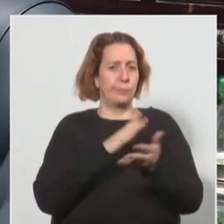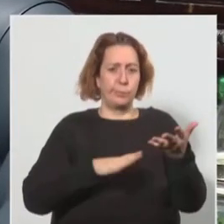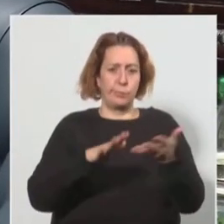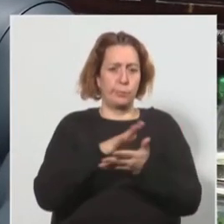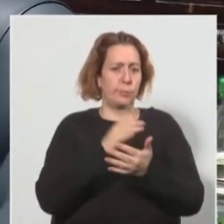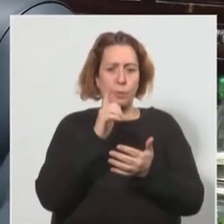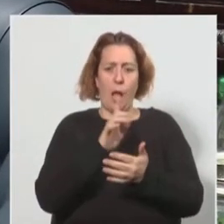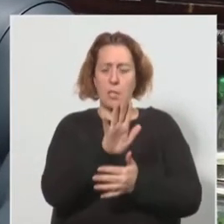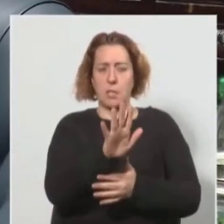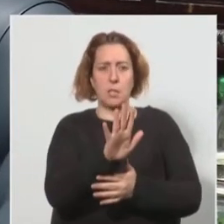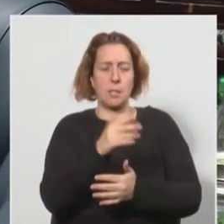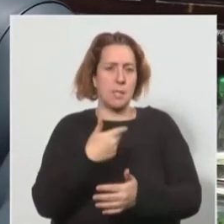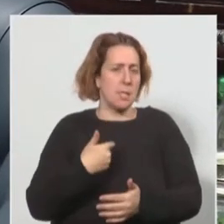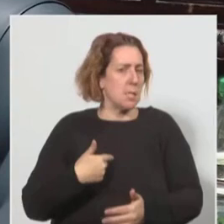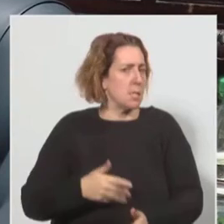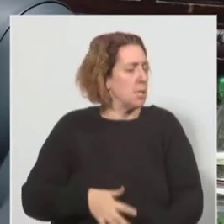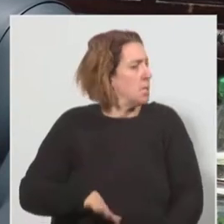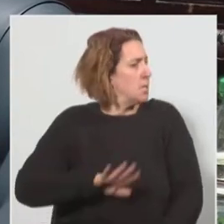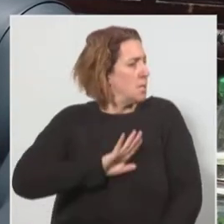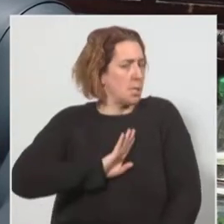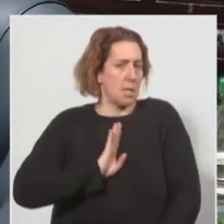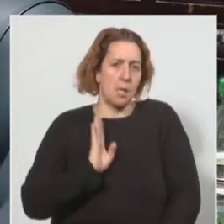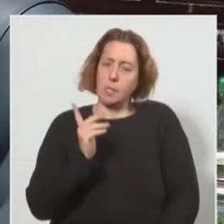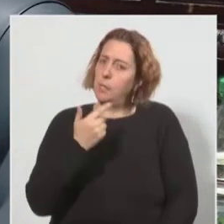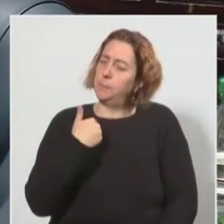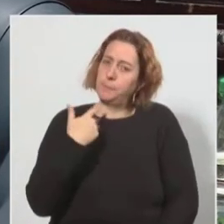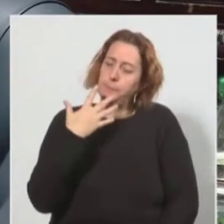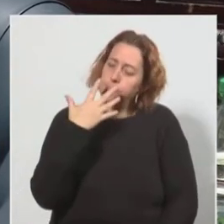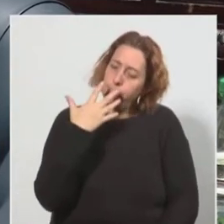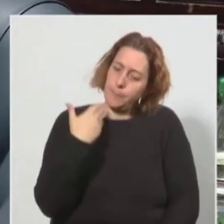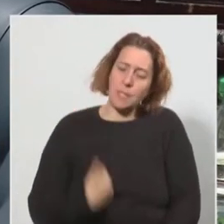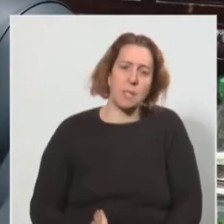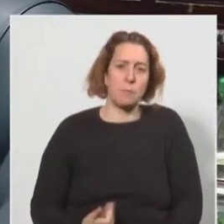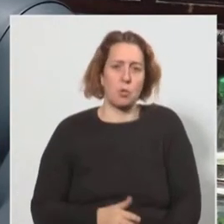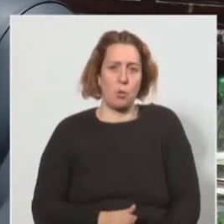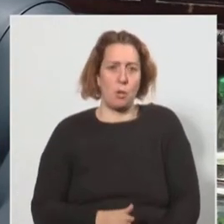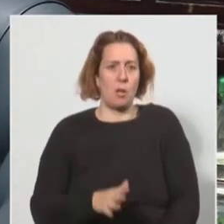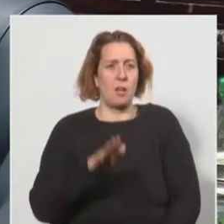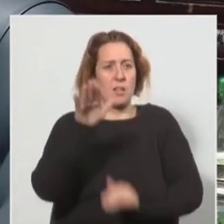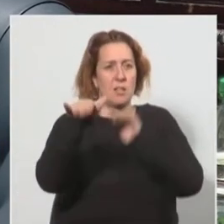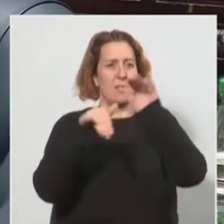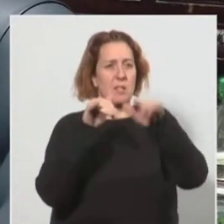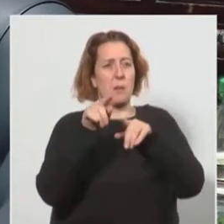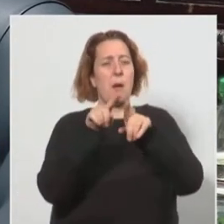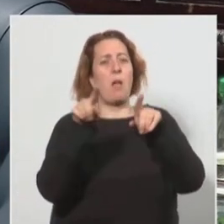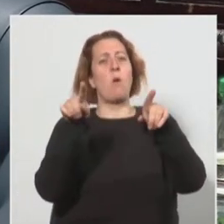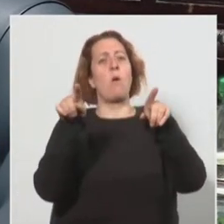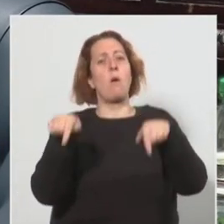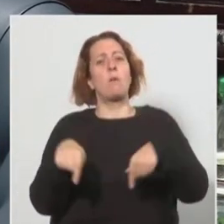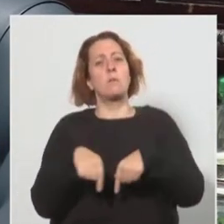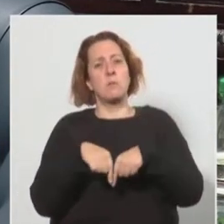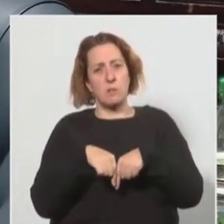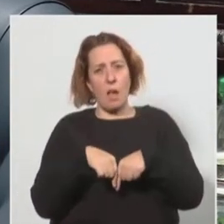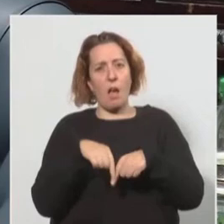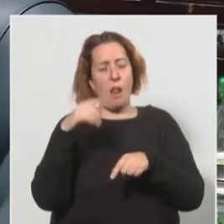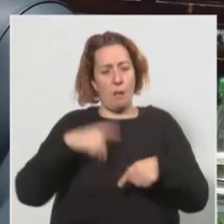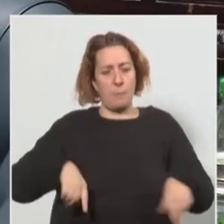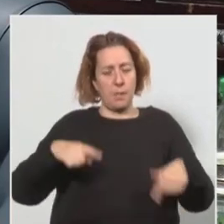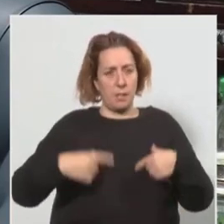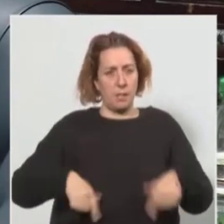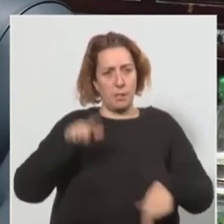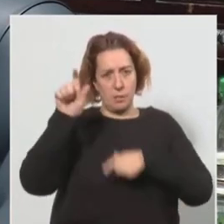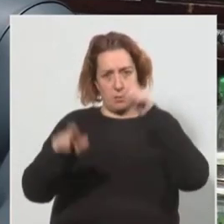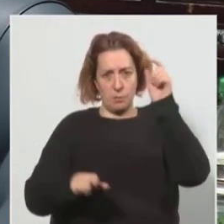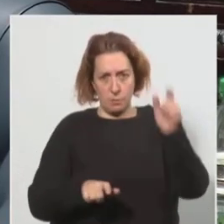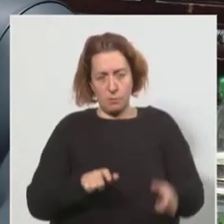laya indigna y decepciona. ¿Acaso en el llamado a sala de los ministros Heber y Bustillo surja que los